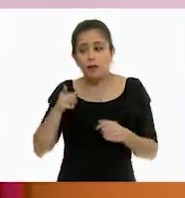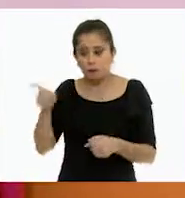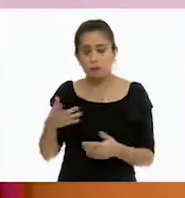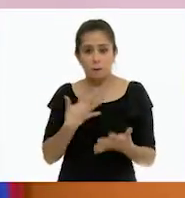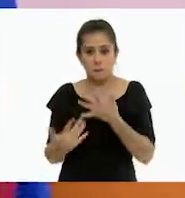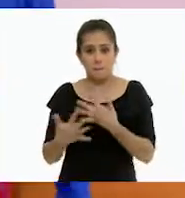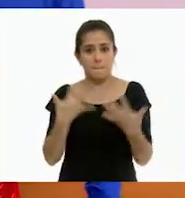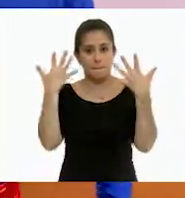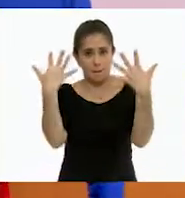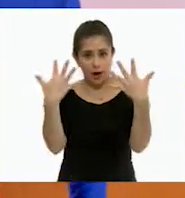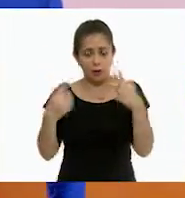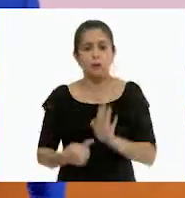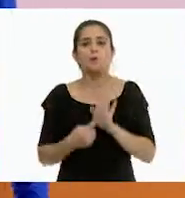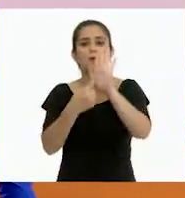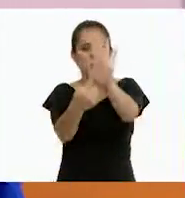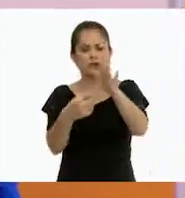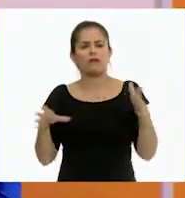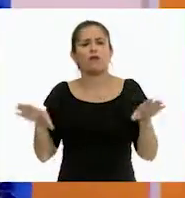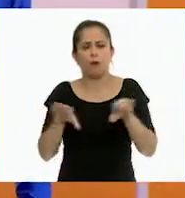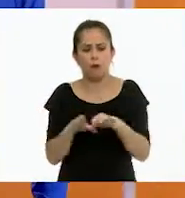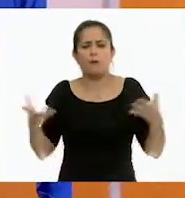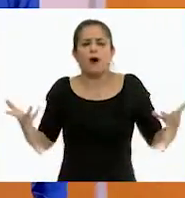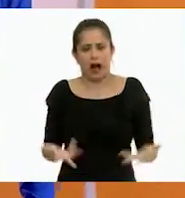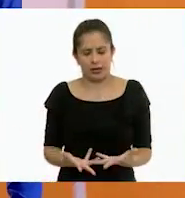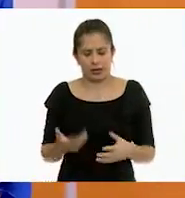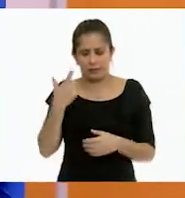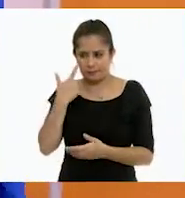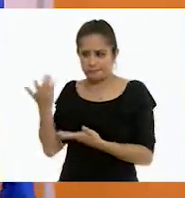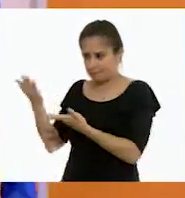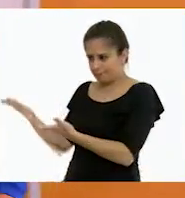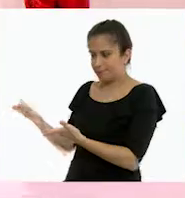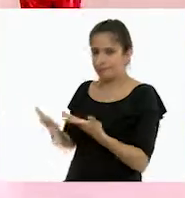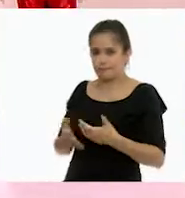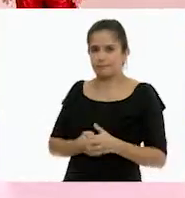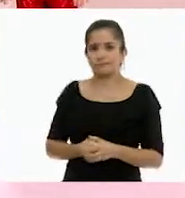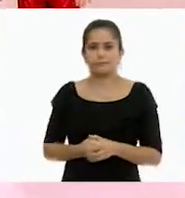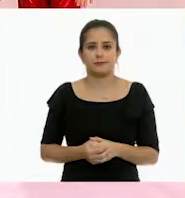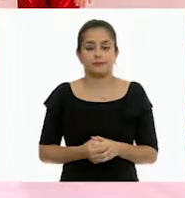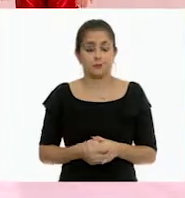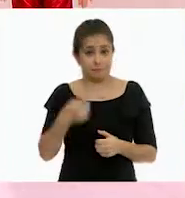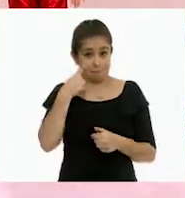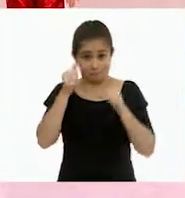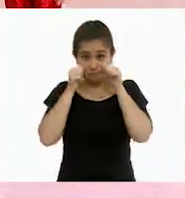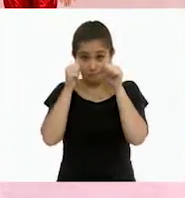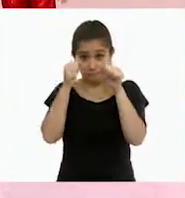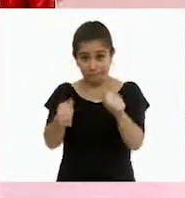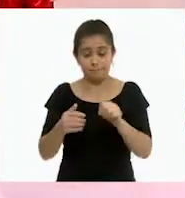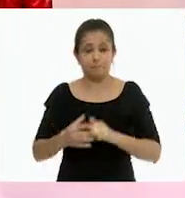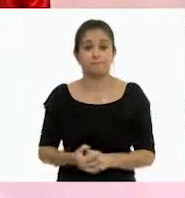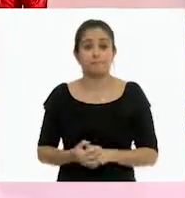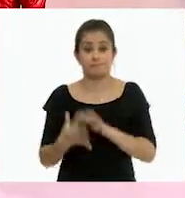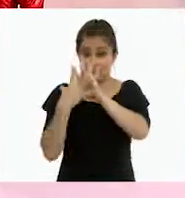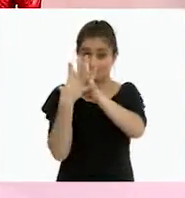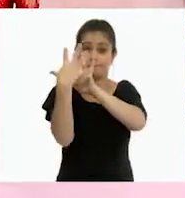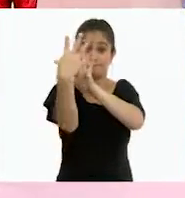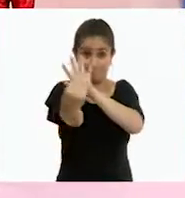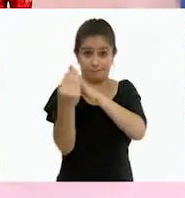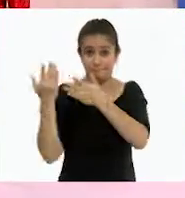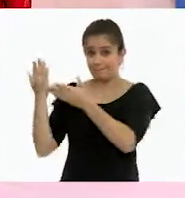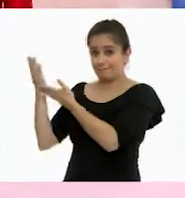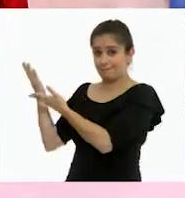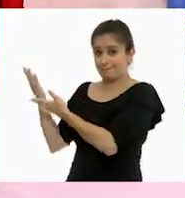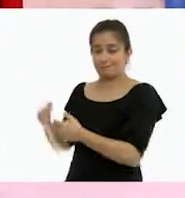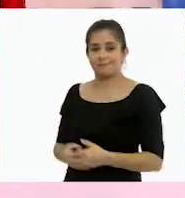manos y vamos a ver quién lo hace bien. Entonces es... prevenidos, ¿eh? Muy atentos. Listo, listo. Uno, dos,